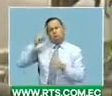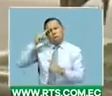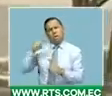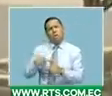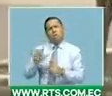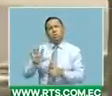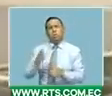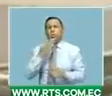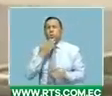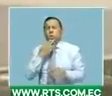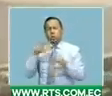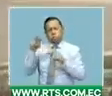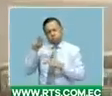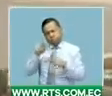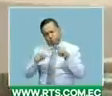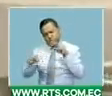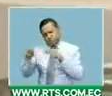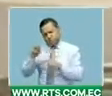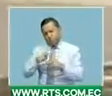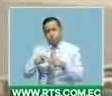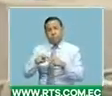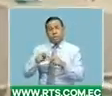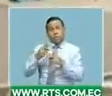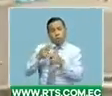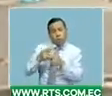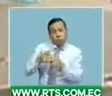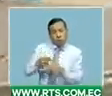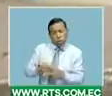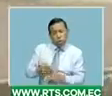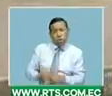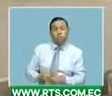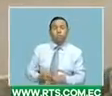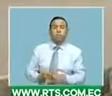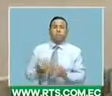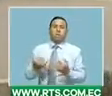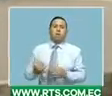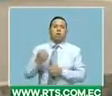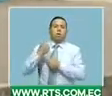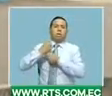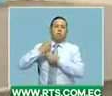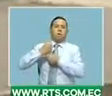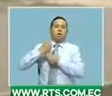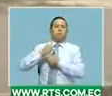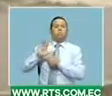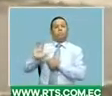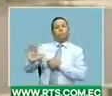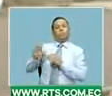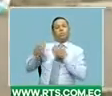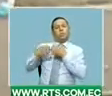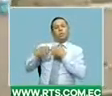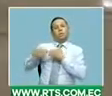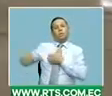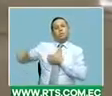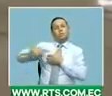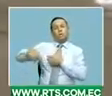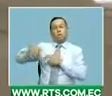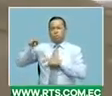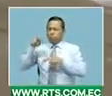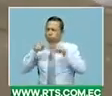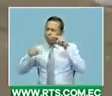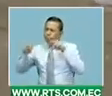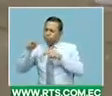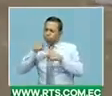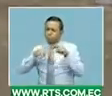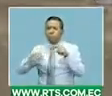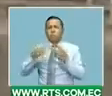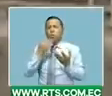identificación acertada de las personas fallecidas. Es un trabajo que está llevando a cabo, trabajos de identificación no convencionales